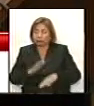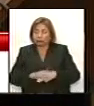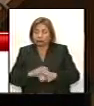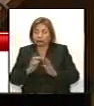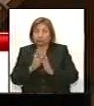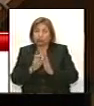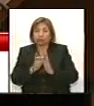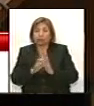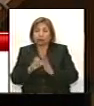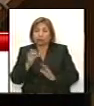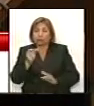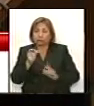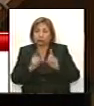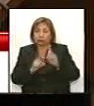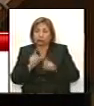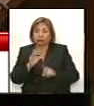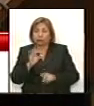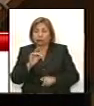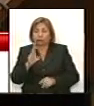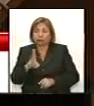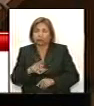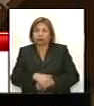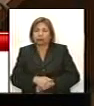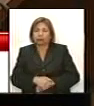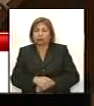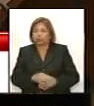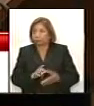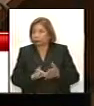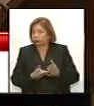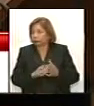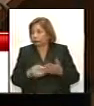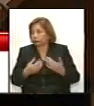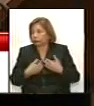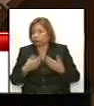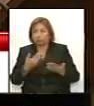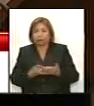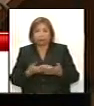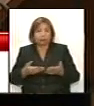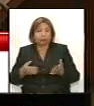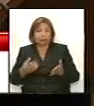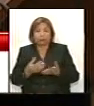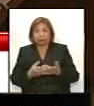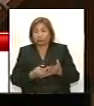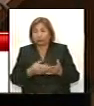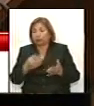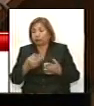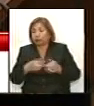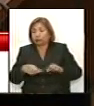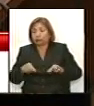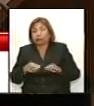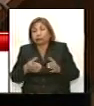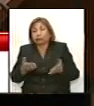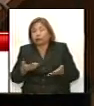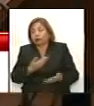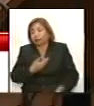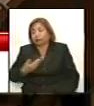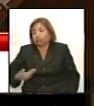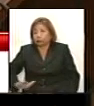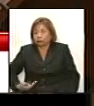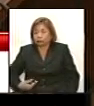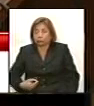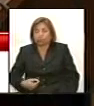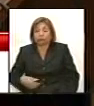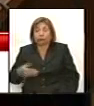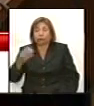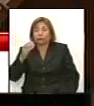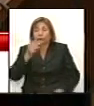legislativo 1182, es uno de los pocos decretos legislativos que no ha tenido control de constitucionalidad por el Parlamento. Fue dado durante el gobierno del